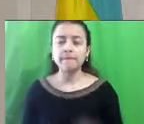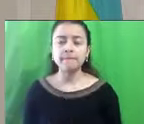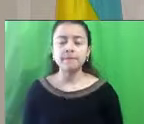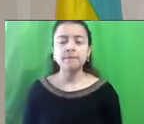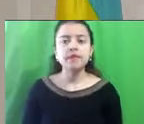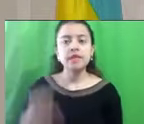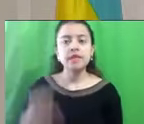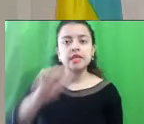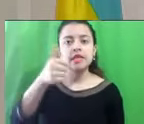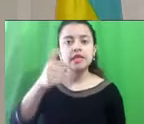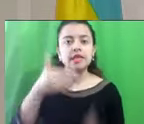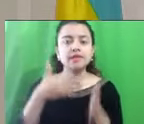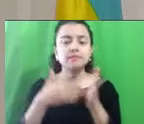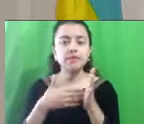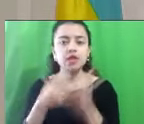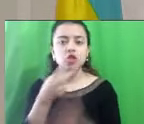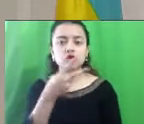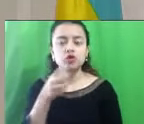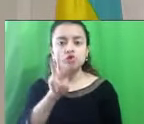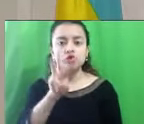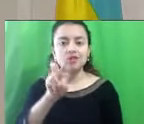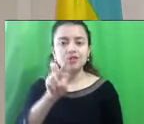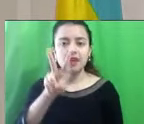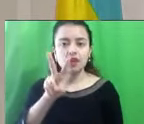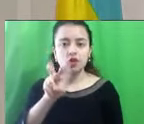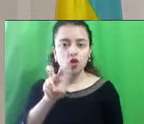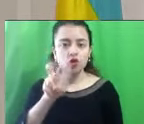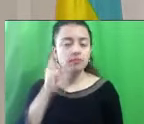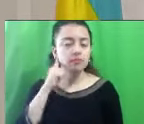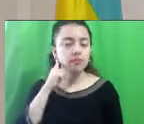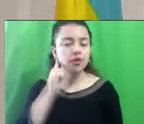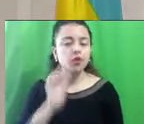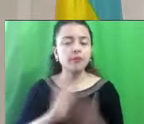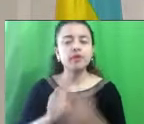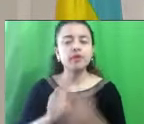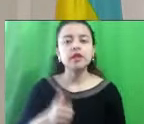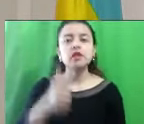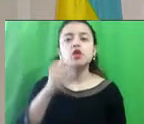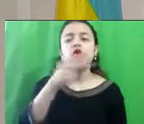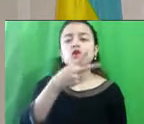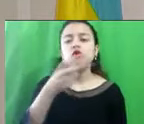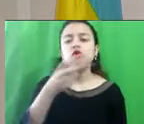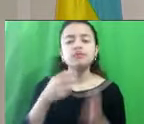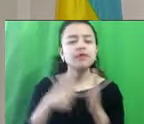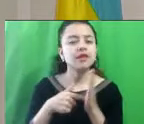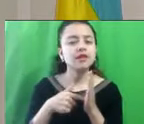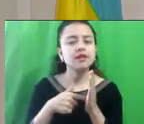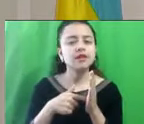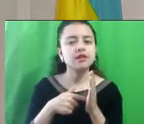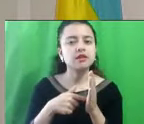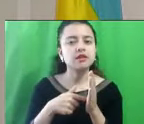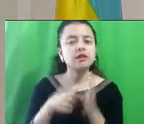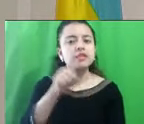10.282 metros cúbicos de agua en los diferentes sectores. Igualmente tuvimos, ya una vez superado